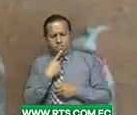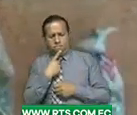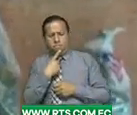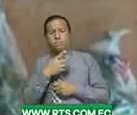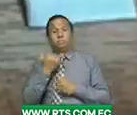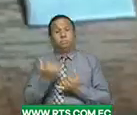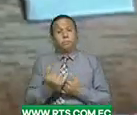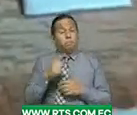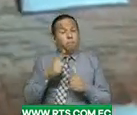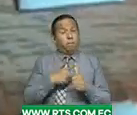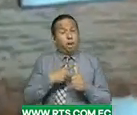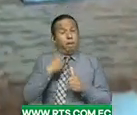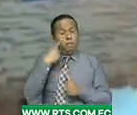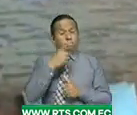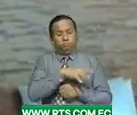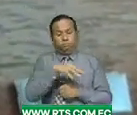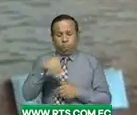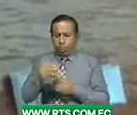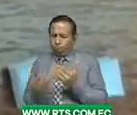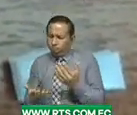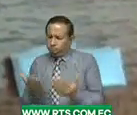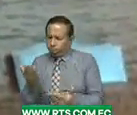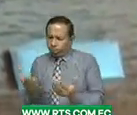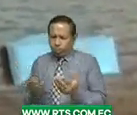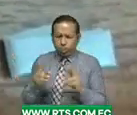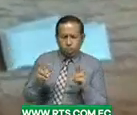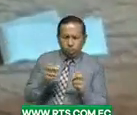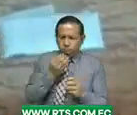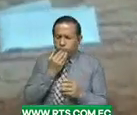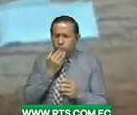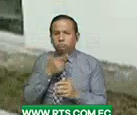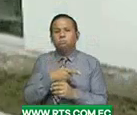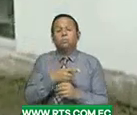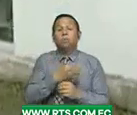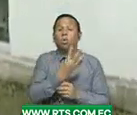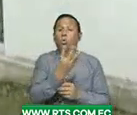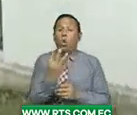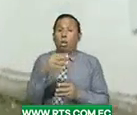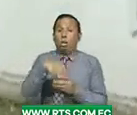para el pesaje respectivo, para determinar el peso bruto de la misma. Los cuatro